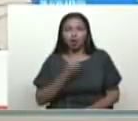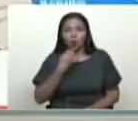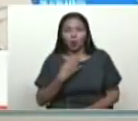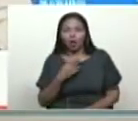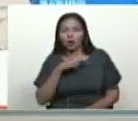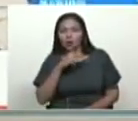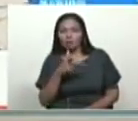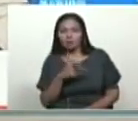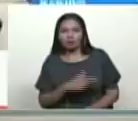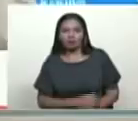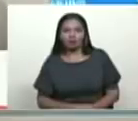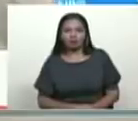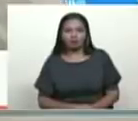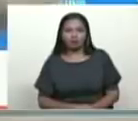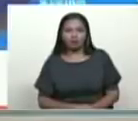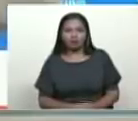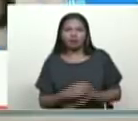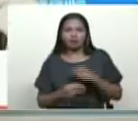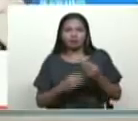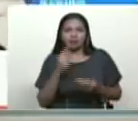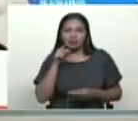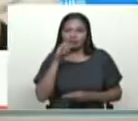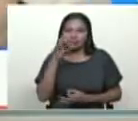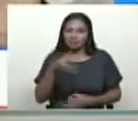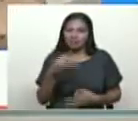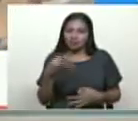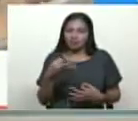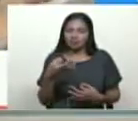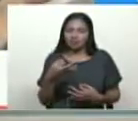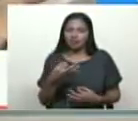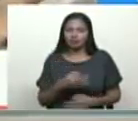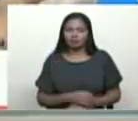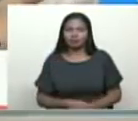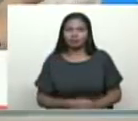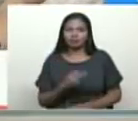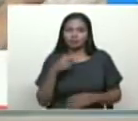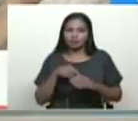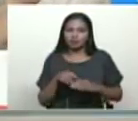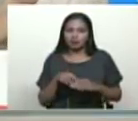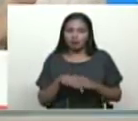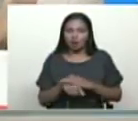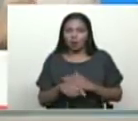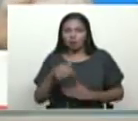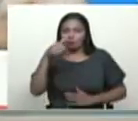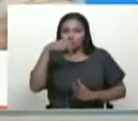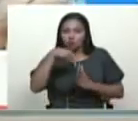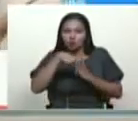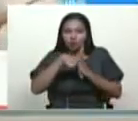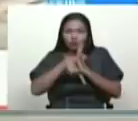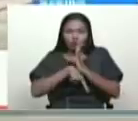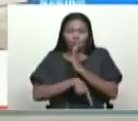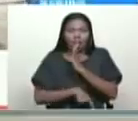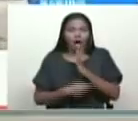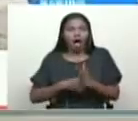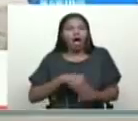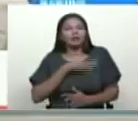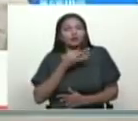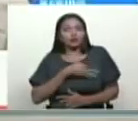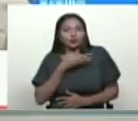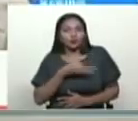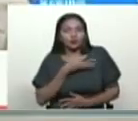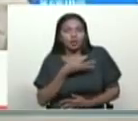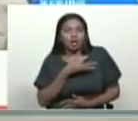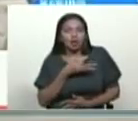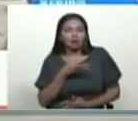malo, llevar esta verdad y por debajo, adentro, en la profundidad de la sociedad,